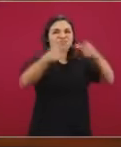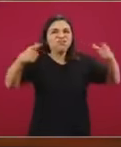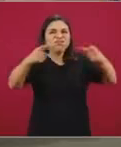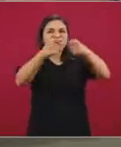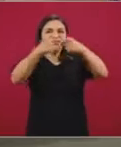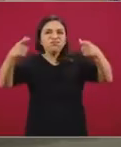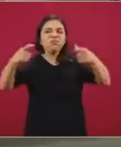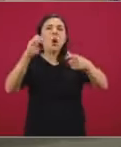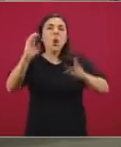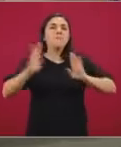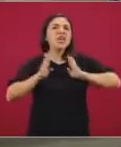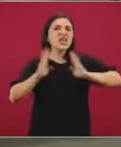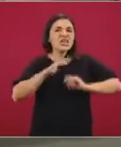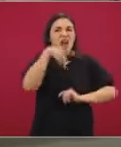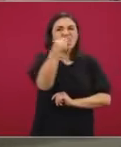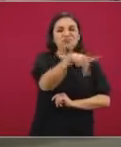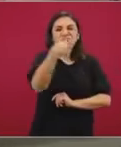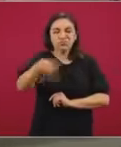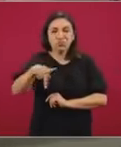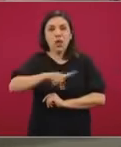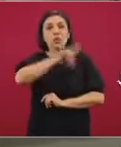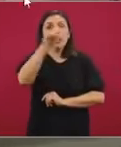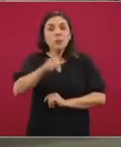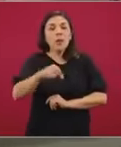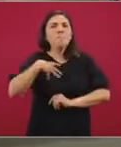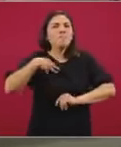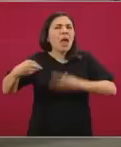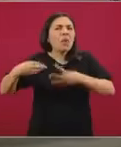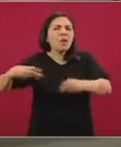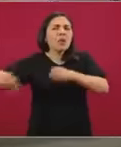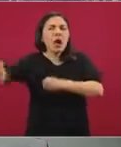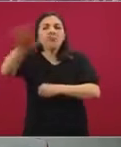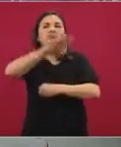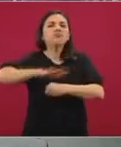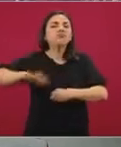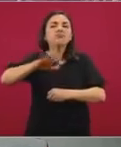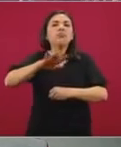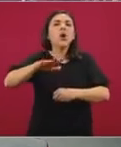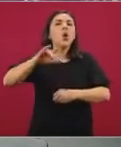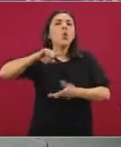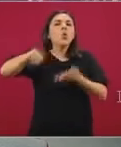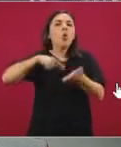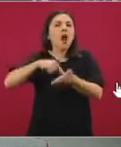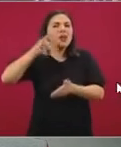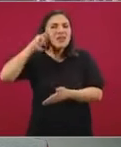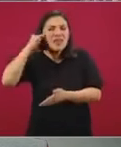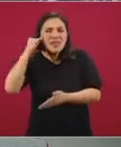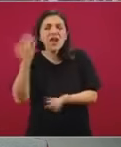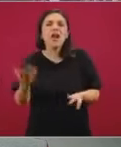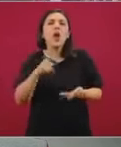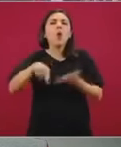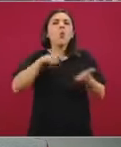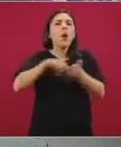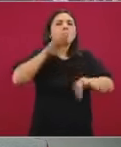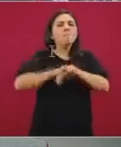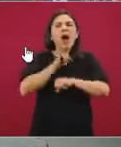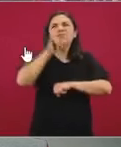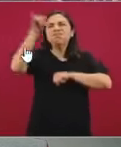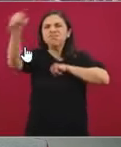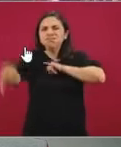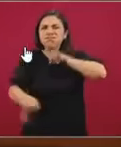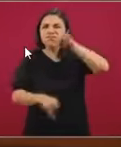en las instalaciones militares, luego se propagó hacia las zonas indígenas, hacia las zonas